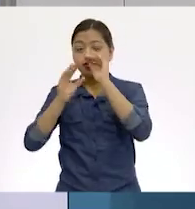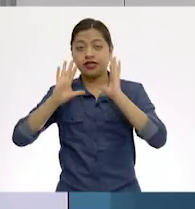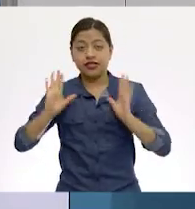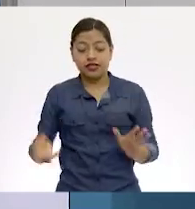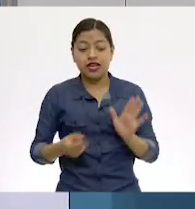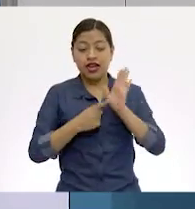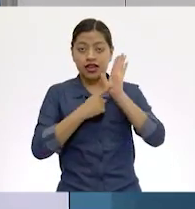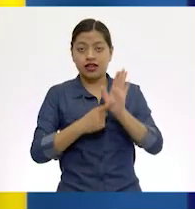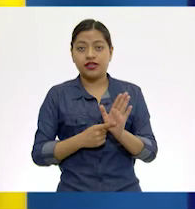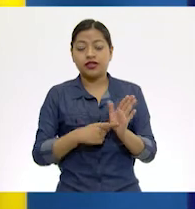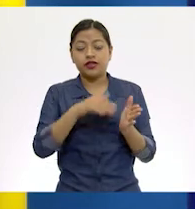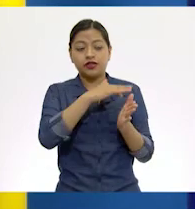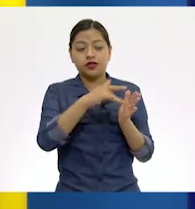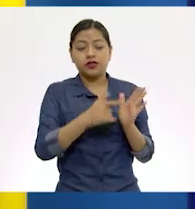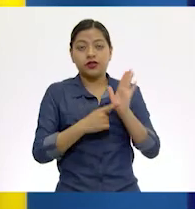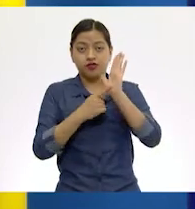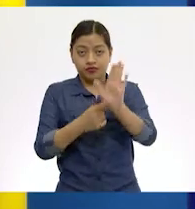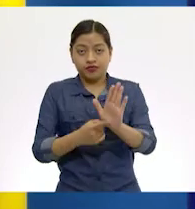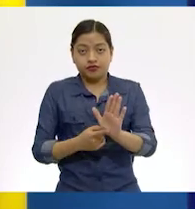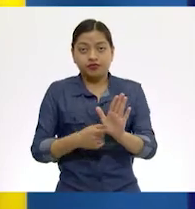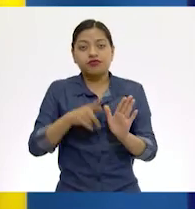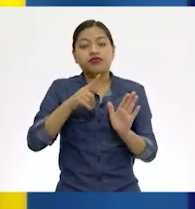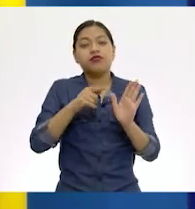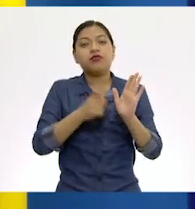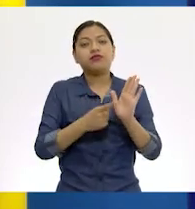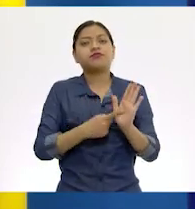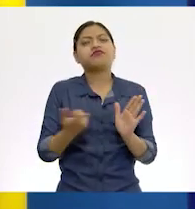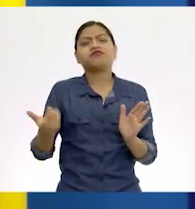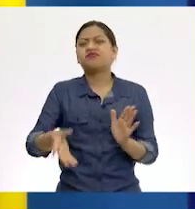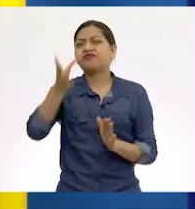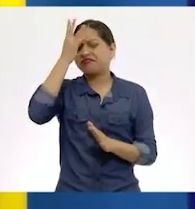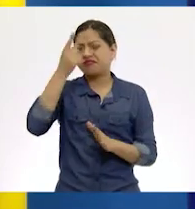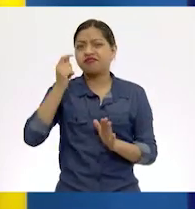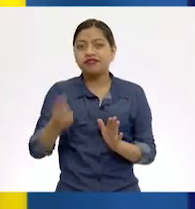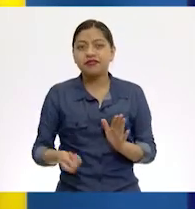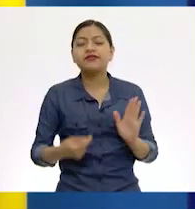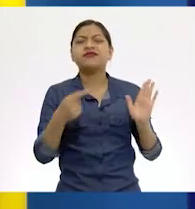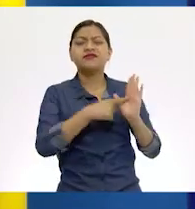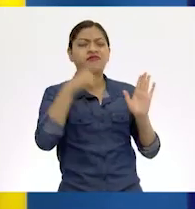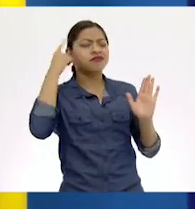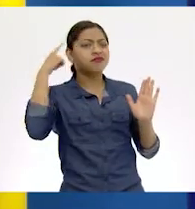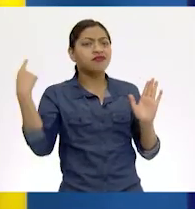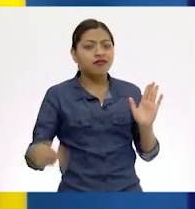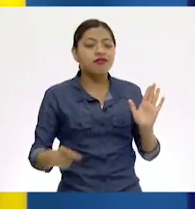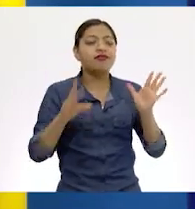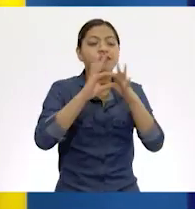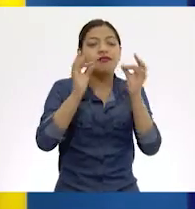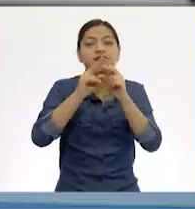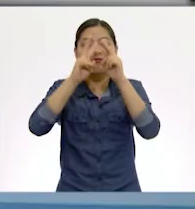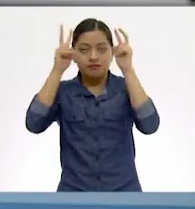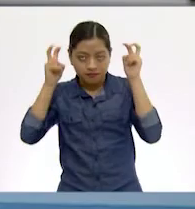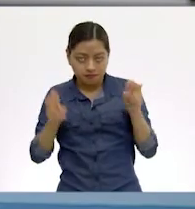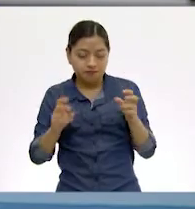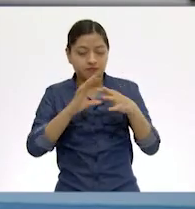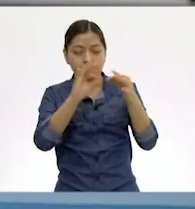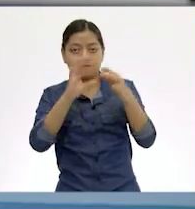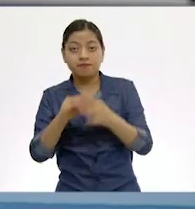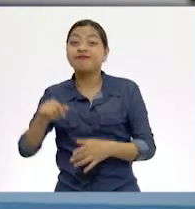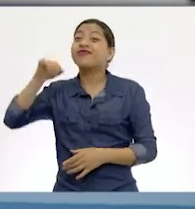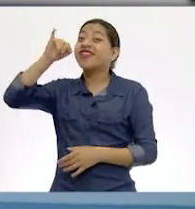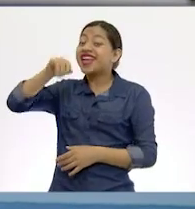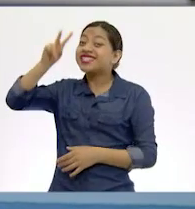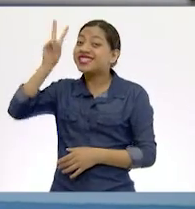textos expositivos. Uh-huh. Sí. Vimos que tratan de dar una explicación sobre algún tema. ¡Ay,